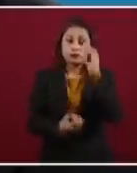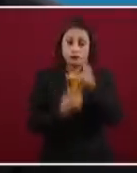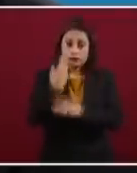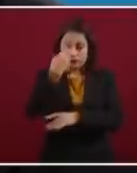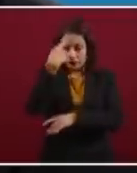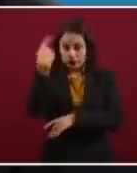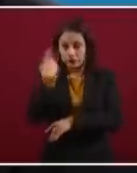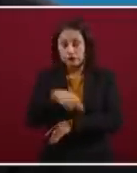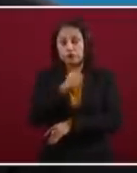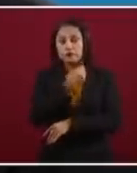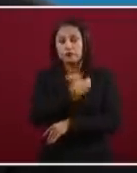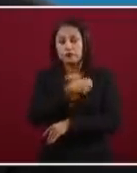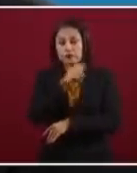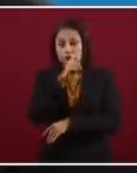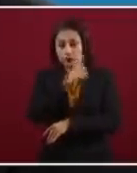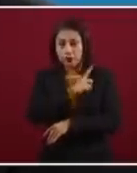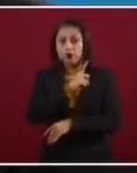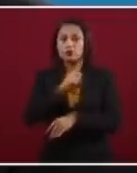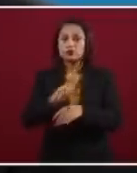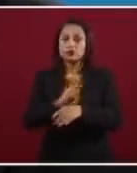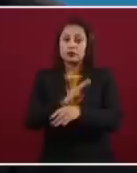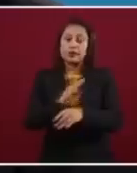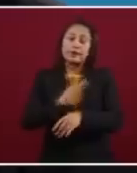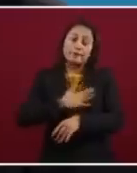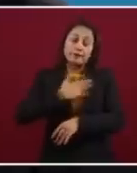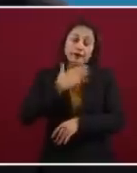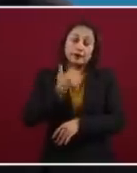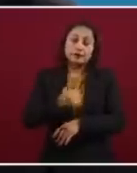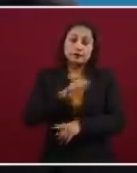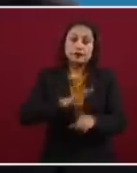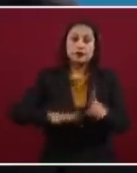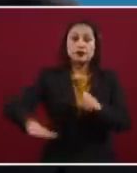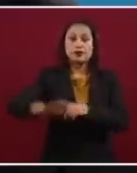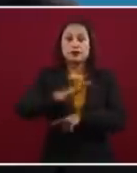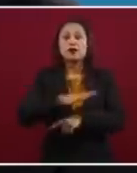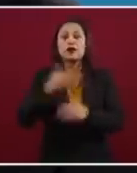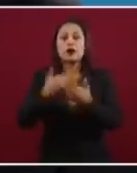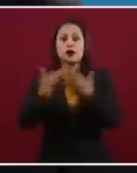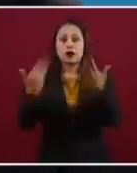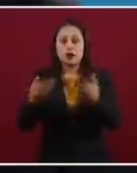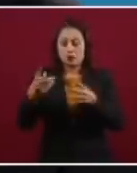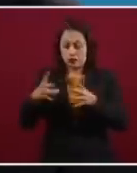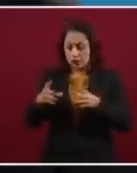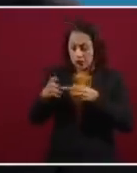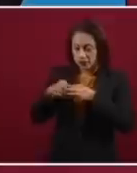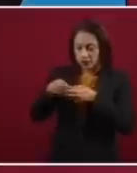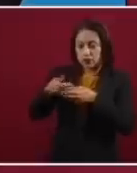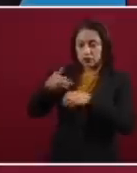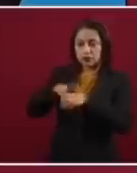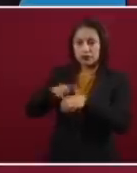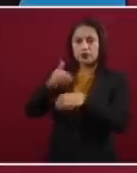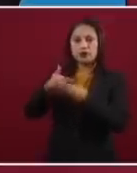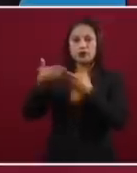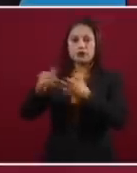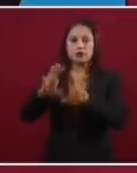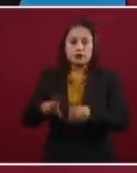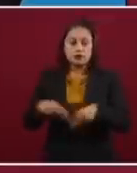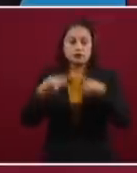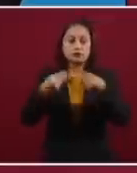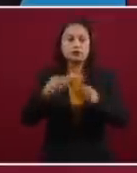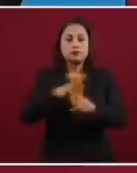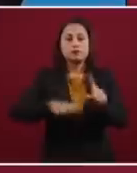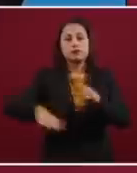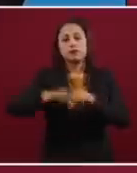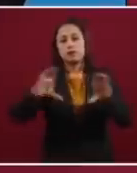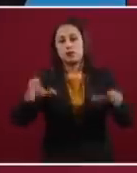ahorita a estas capacidades transferidas hacia el nivel comunitario para la prevención de adicciones nos está dando